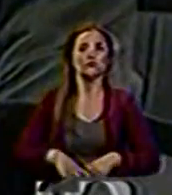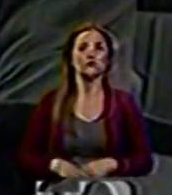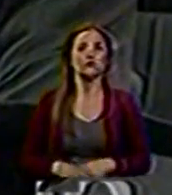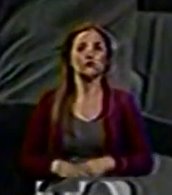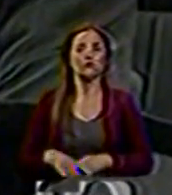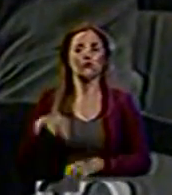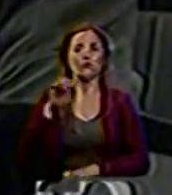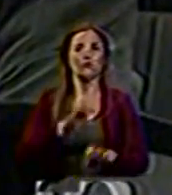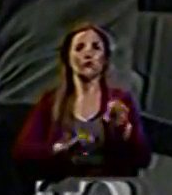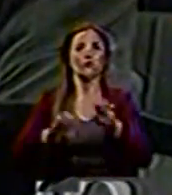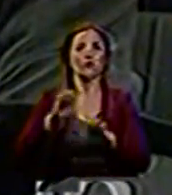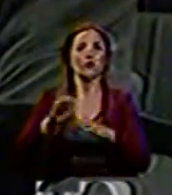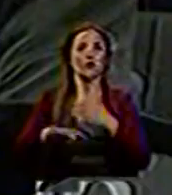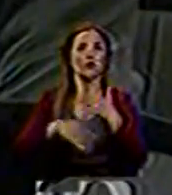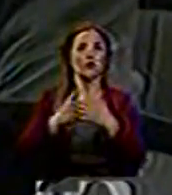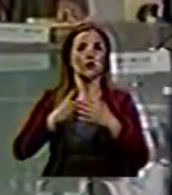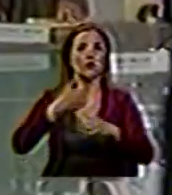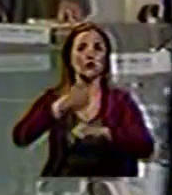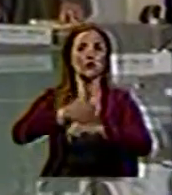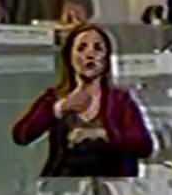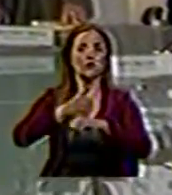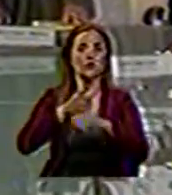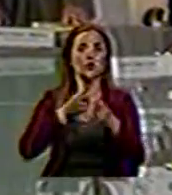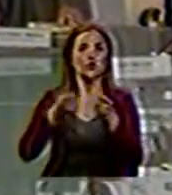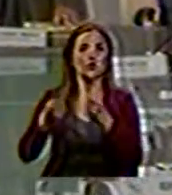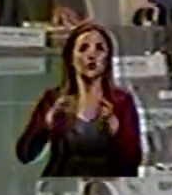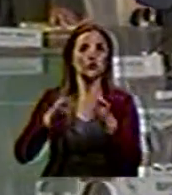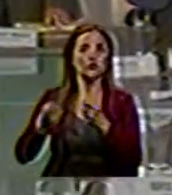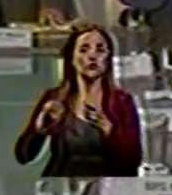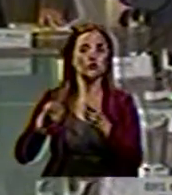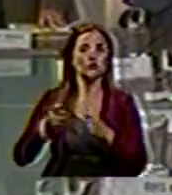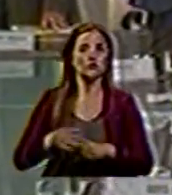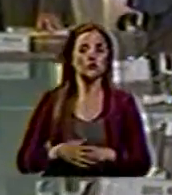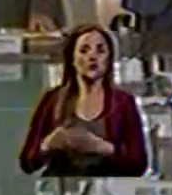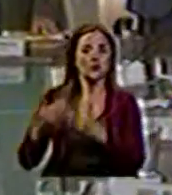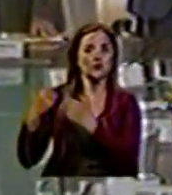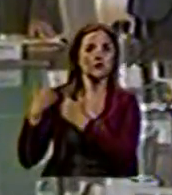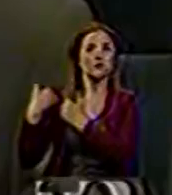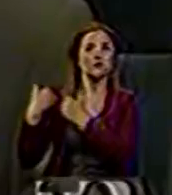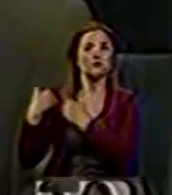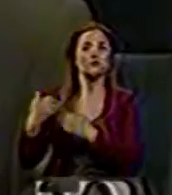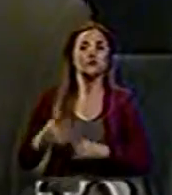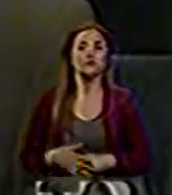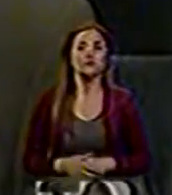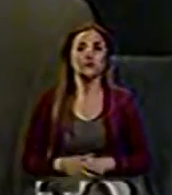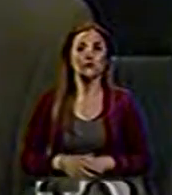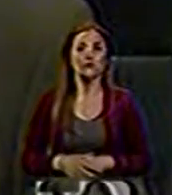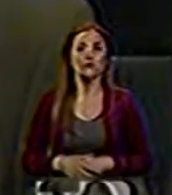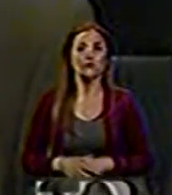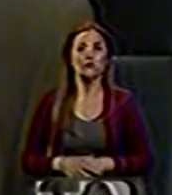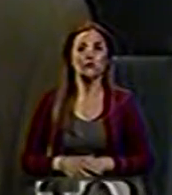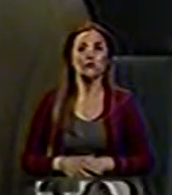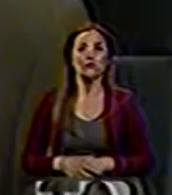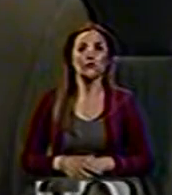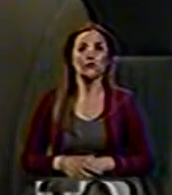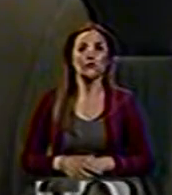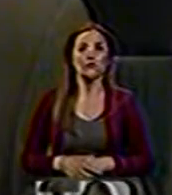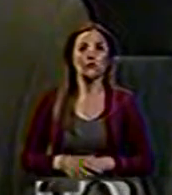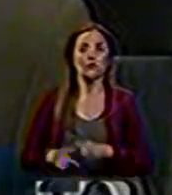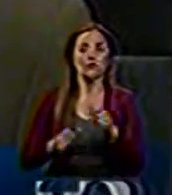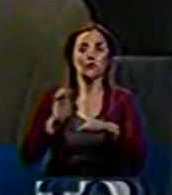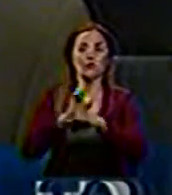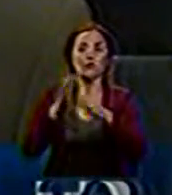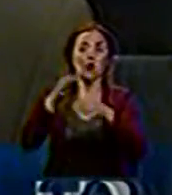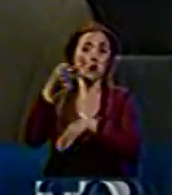de evaluar a todas las autoridades de control bajo su responsabilidad. Esperamos de haber cumplido con el pueblo